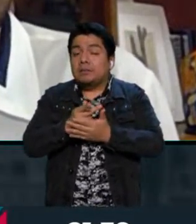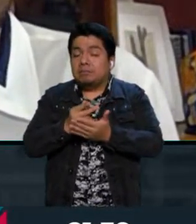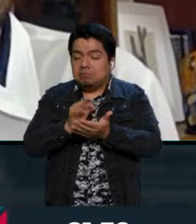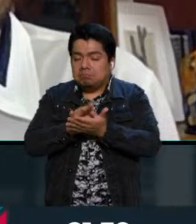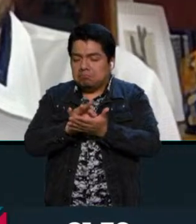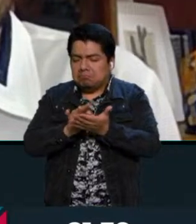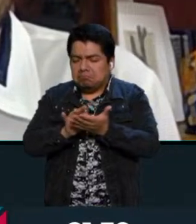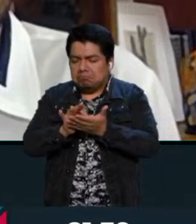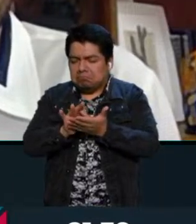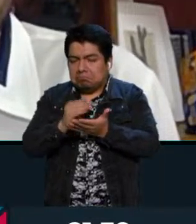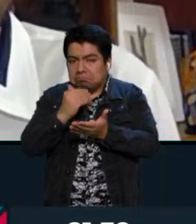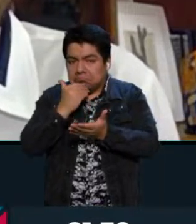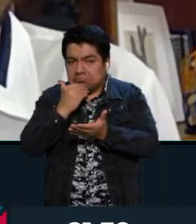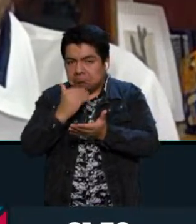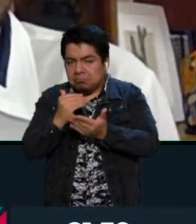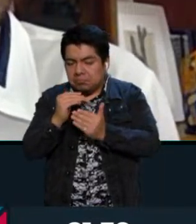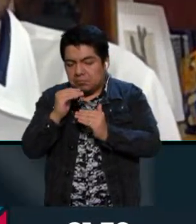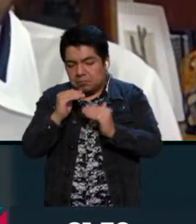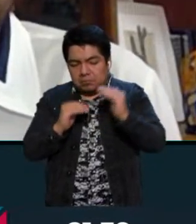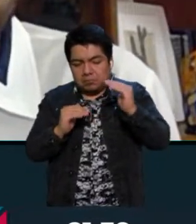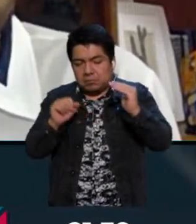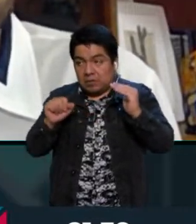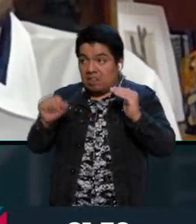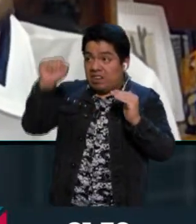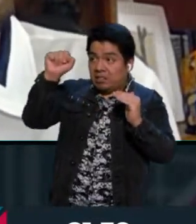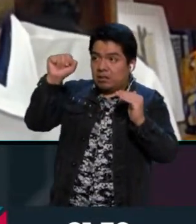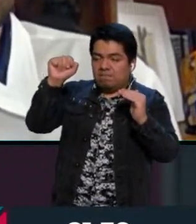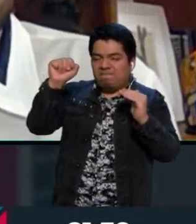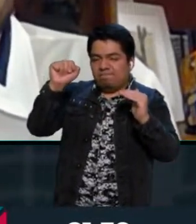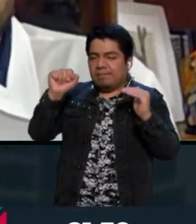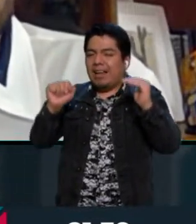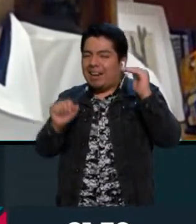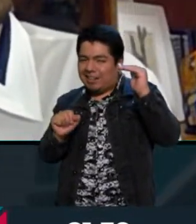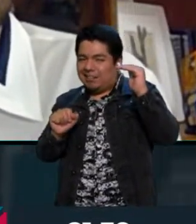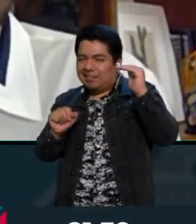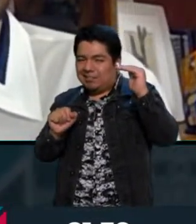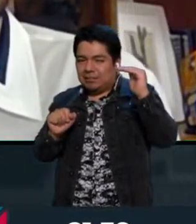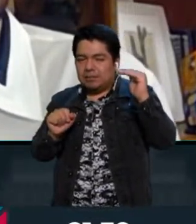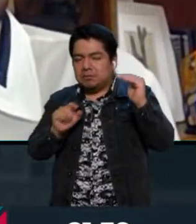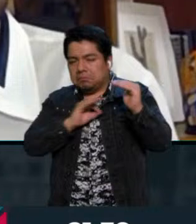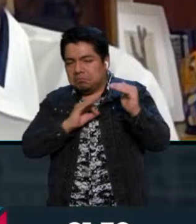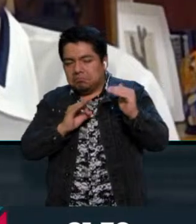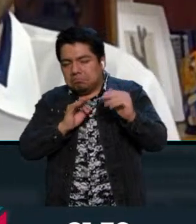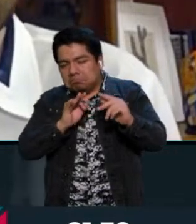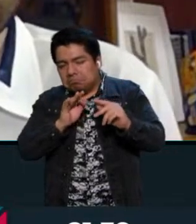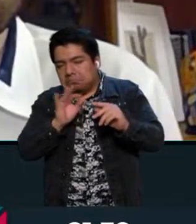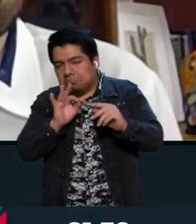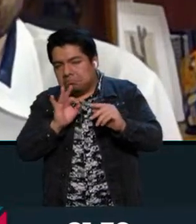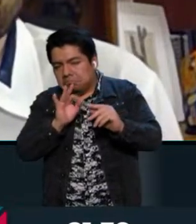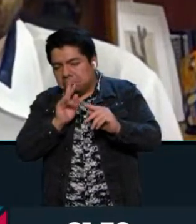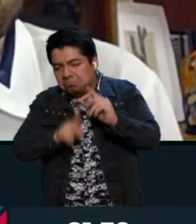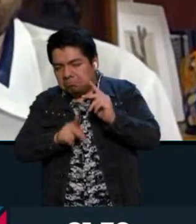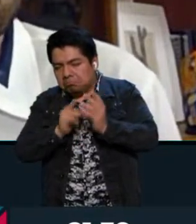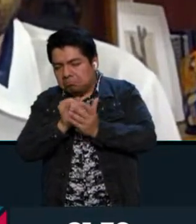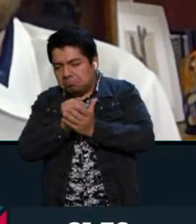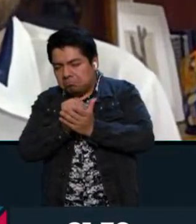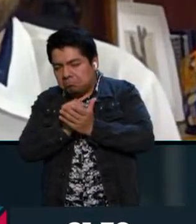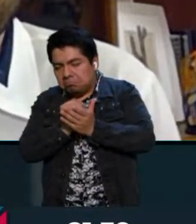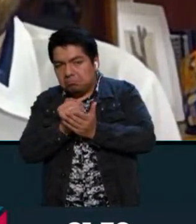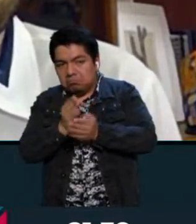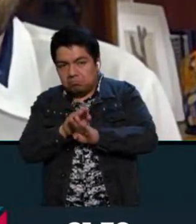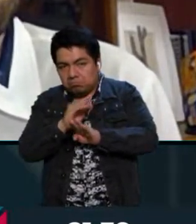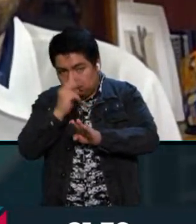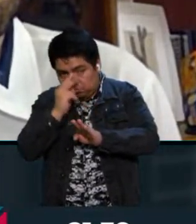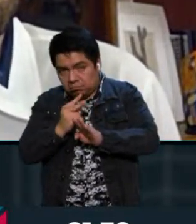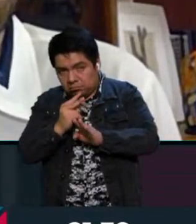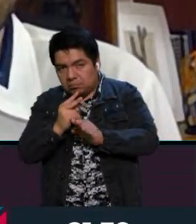por encima de la tasa de inflación, y en ese sentido pudiera haber recortes de las tasas de interés del Banco de México